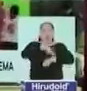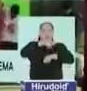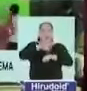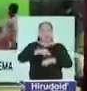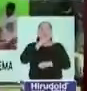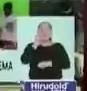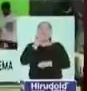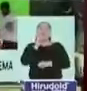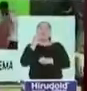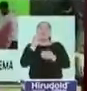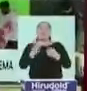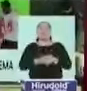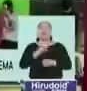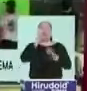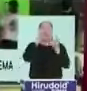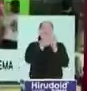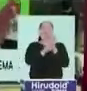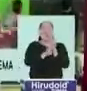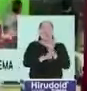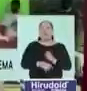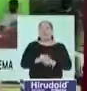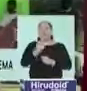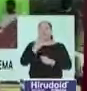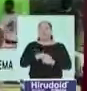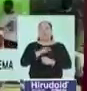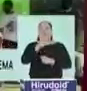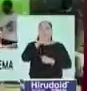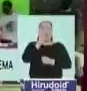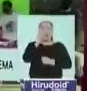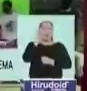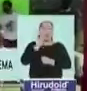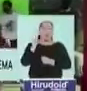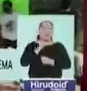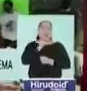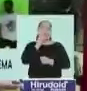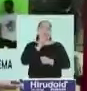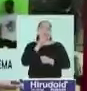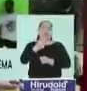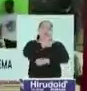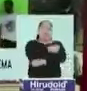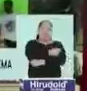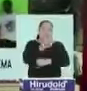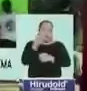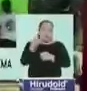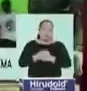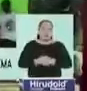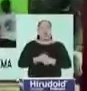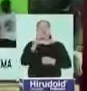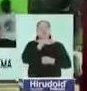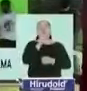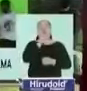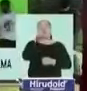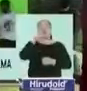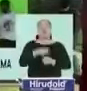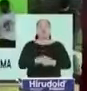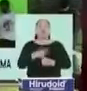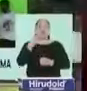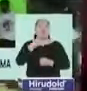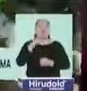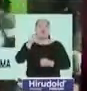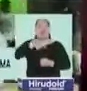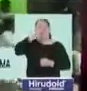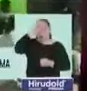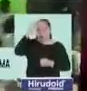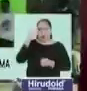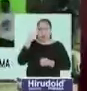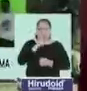y ni siquiera la primera. Entonces volvemos a lo mismo, la logística está fallando, hace falta entonces una disponibilidad mayor